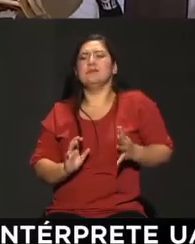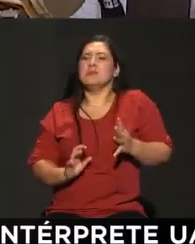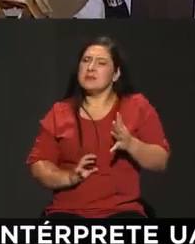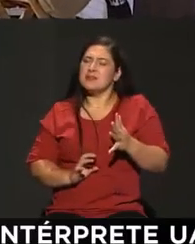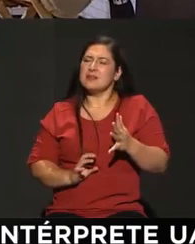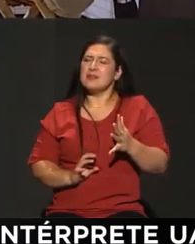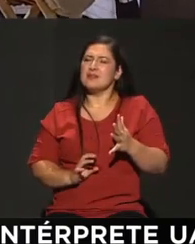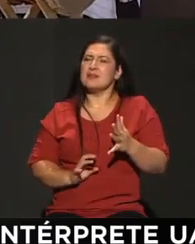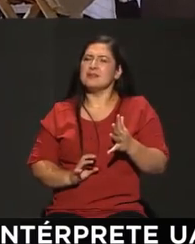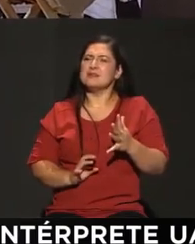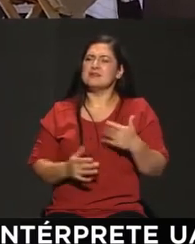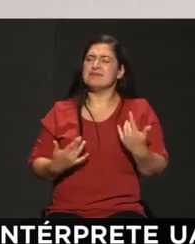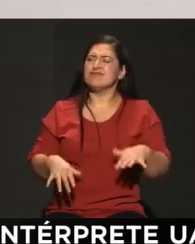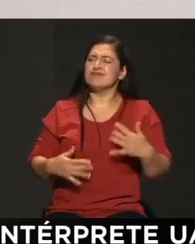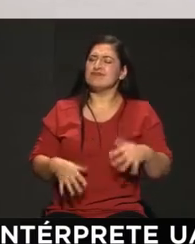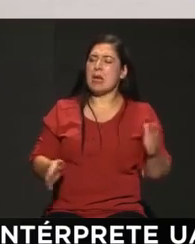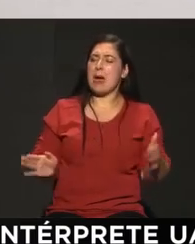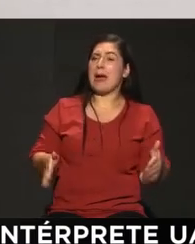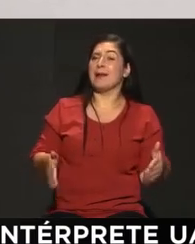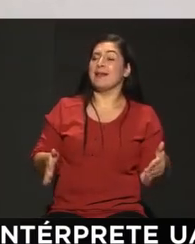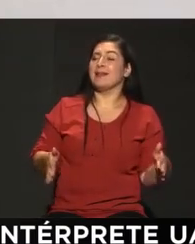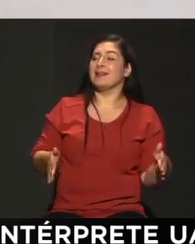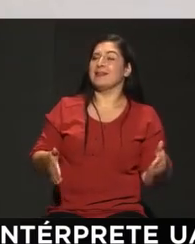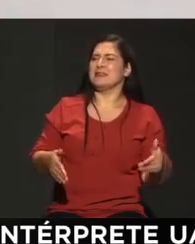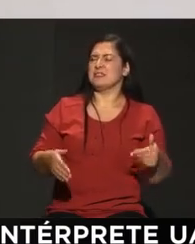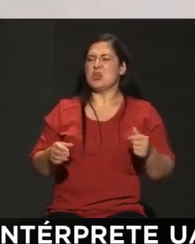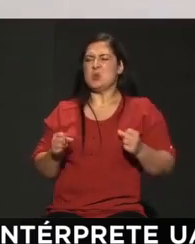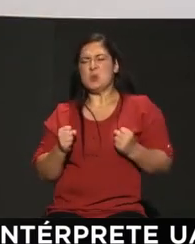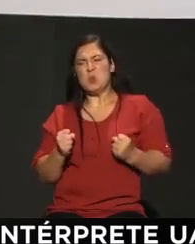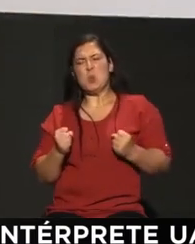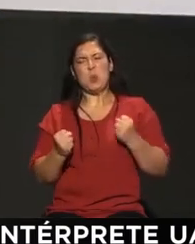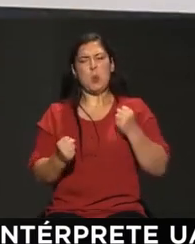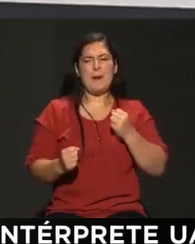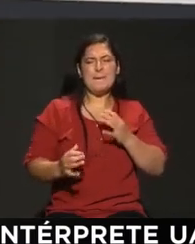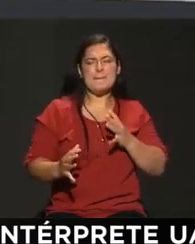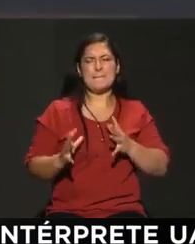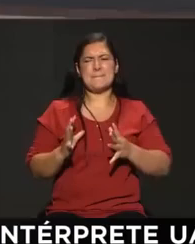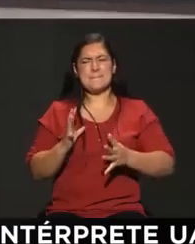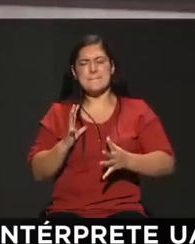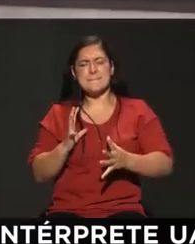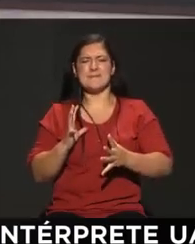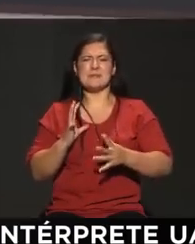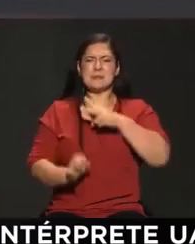allá. Eso. Lo tengo tieso. Como un